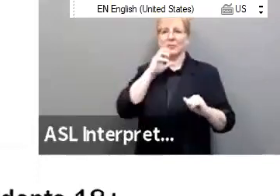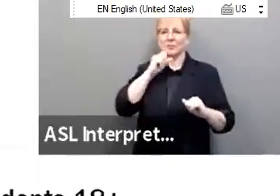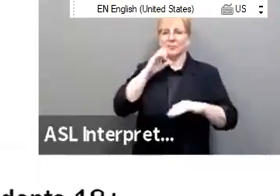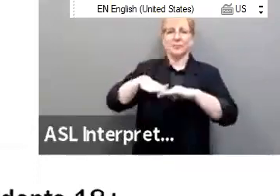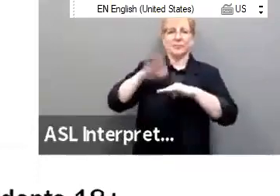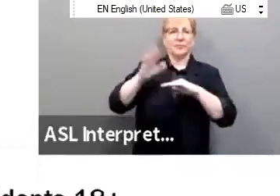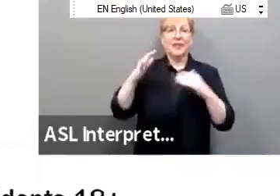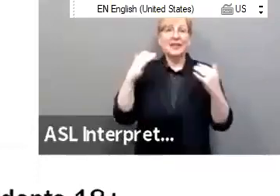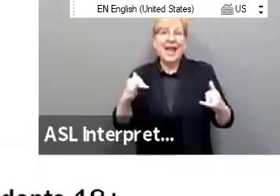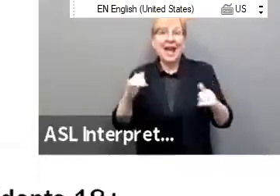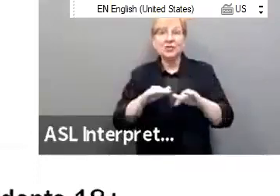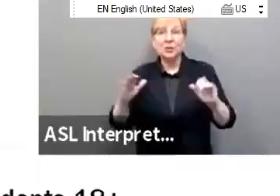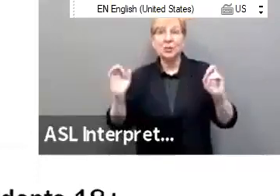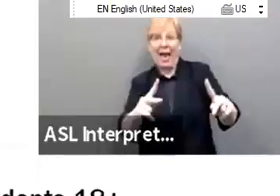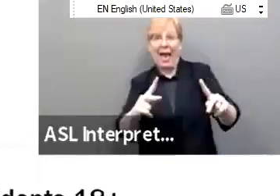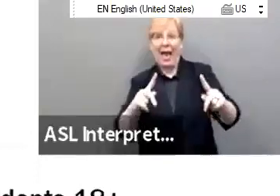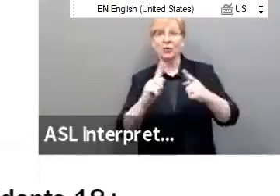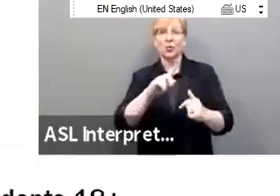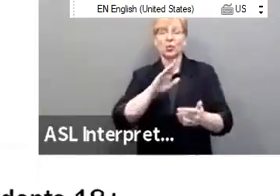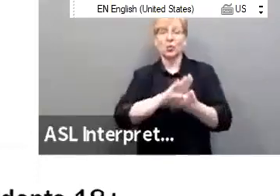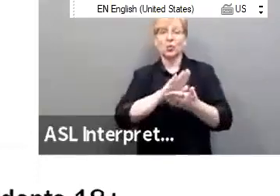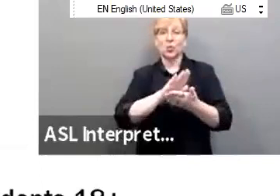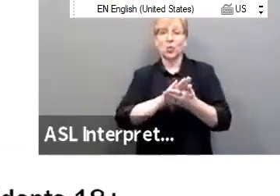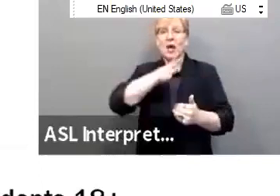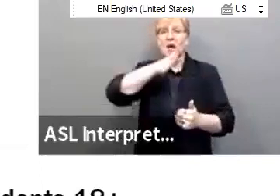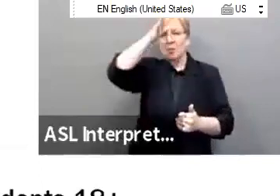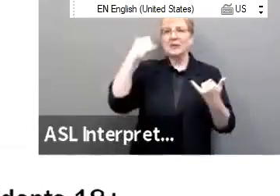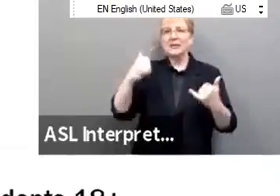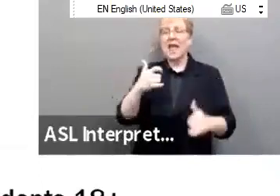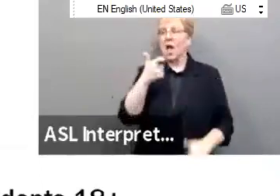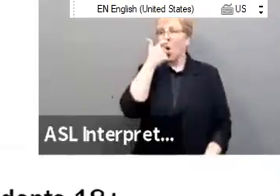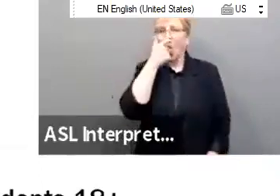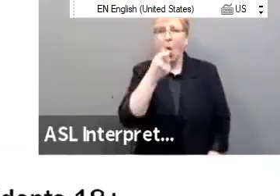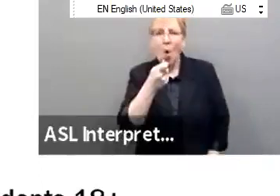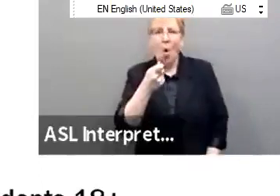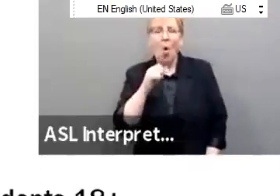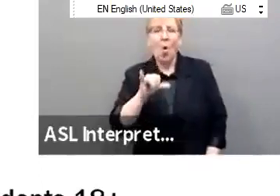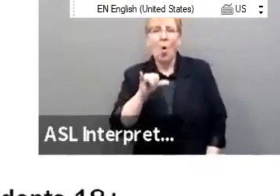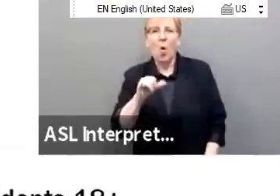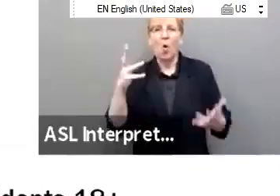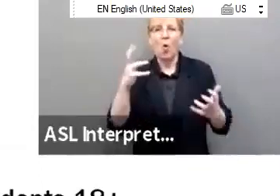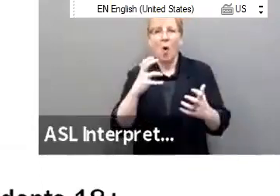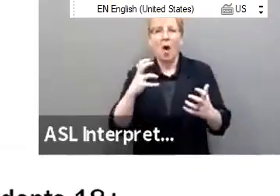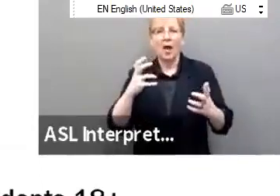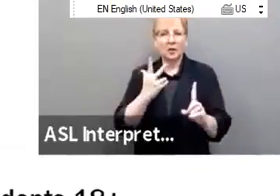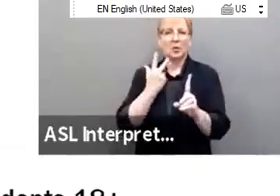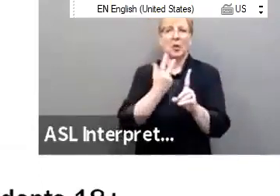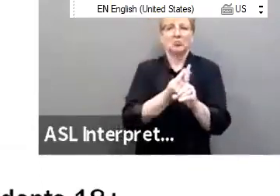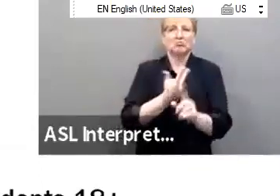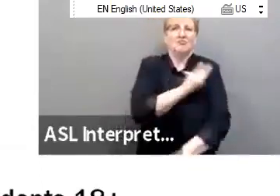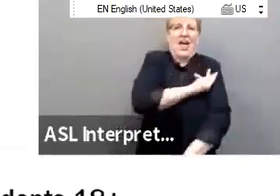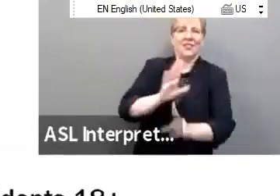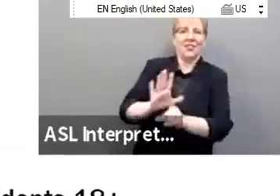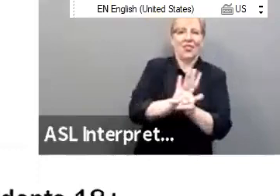A lo mejor la semana que viene vamos a llegar a 2/3 de todos los nuevos mexicanos. Seguimos